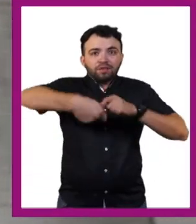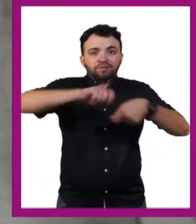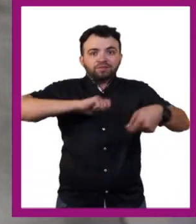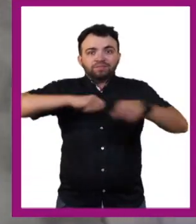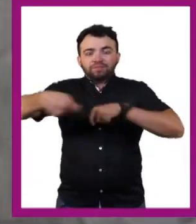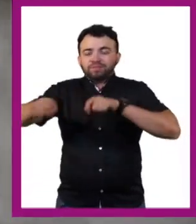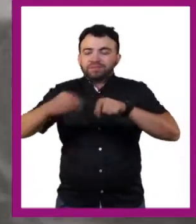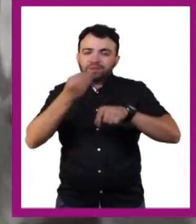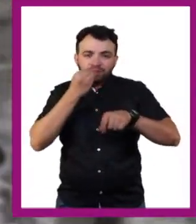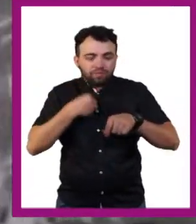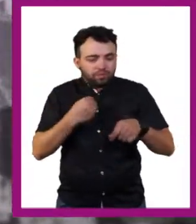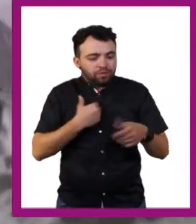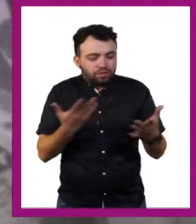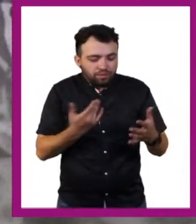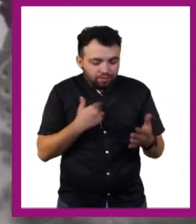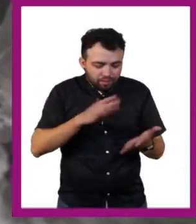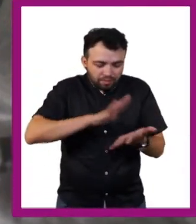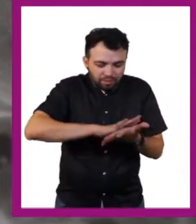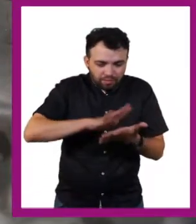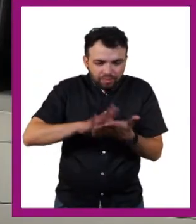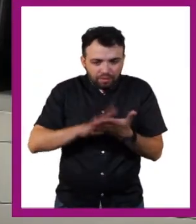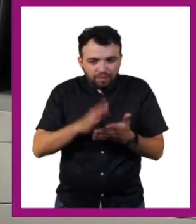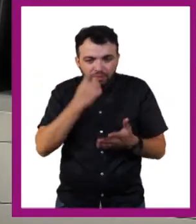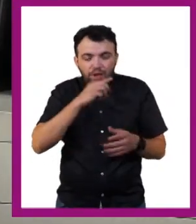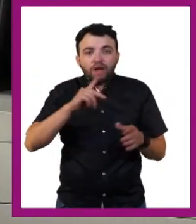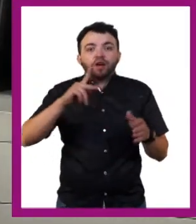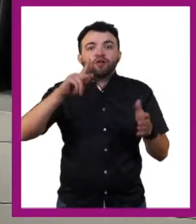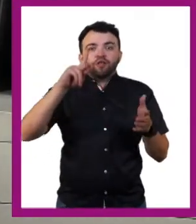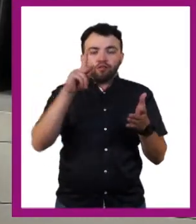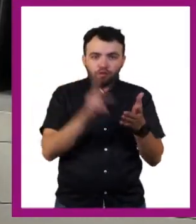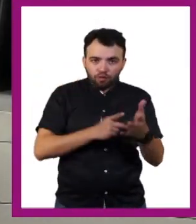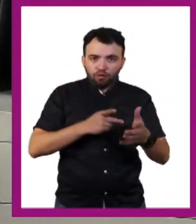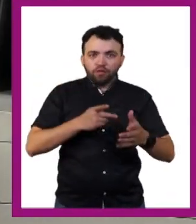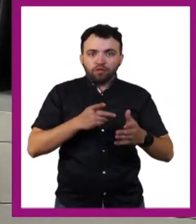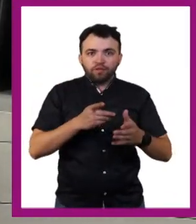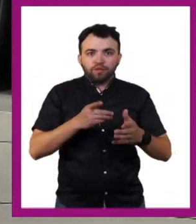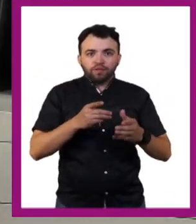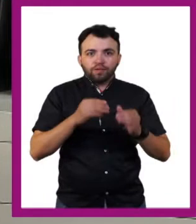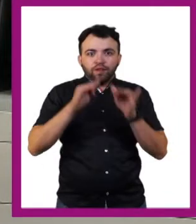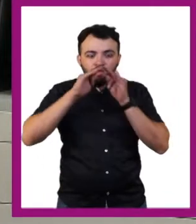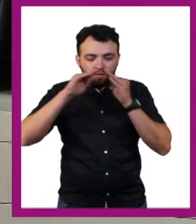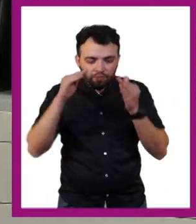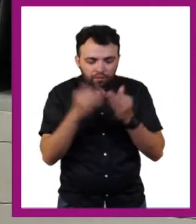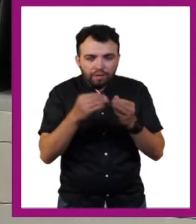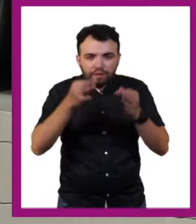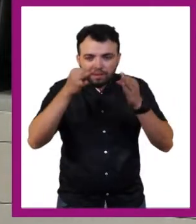las vuelves a pegar. Los he yo quemado y reconstruido,